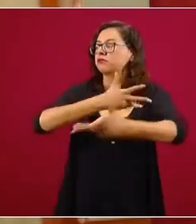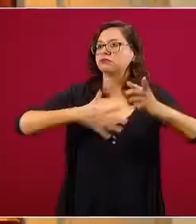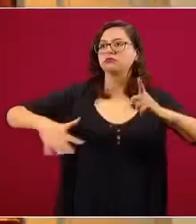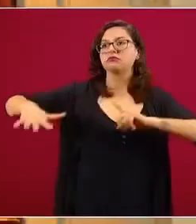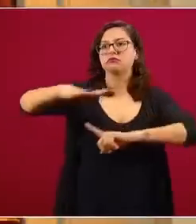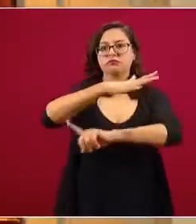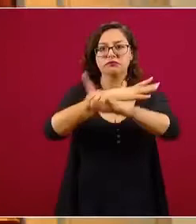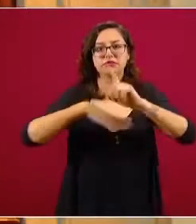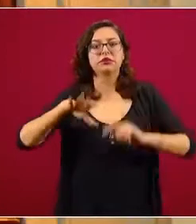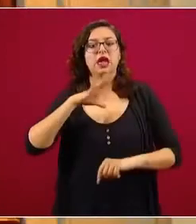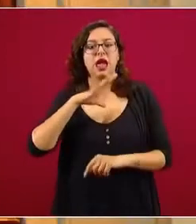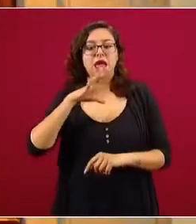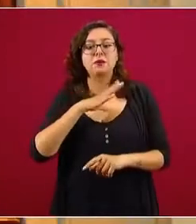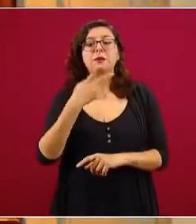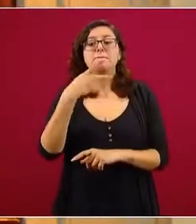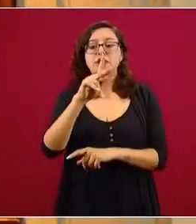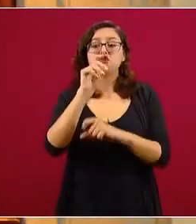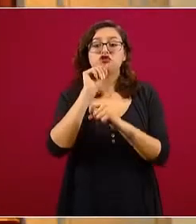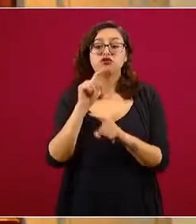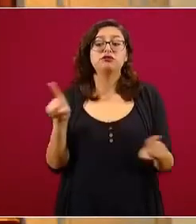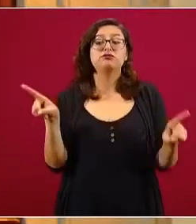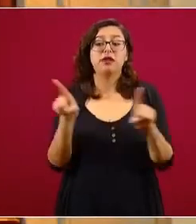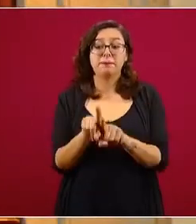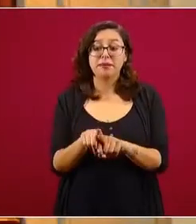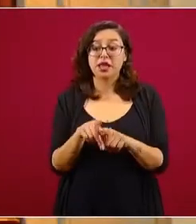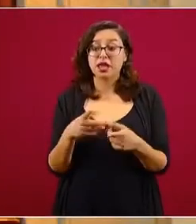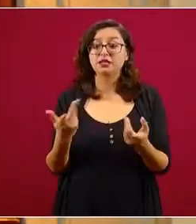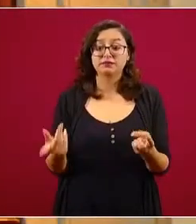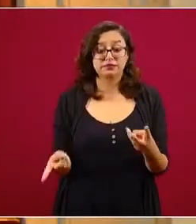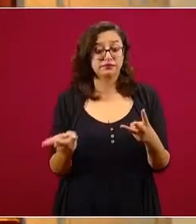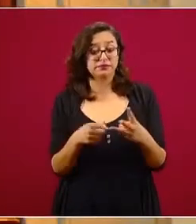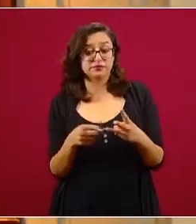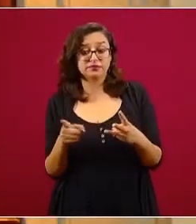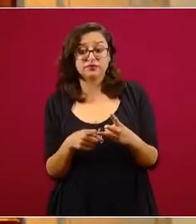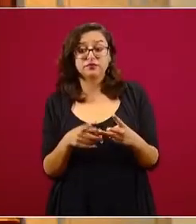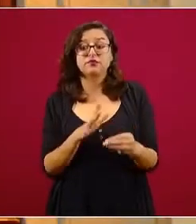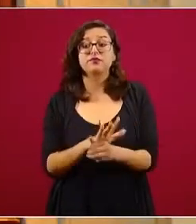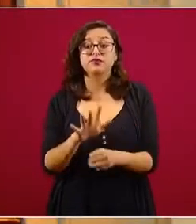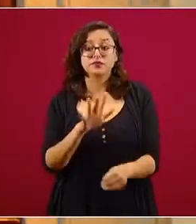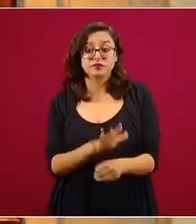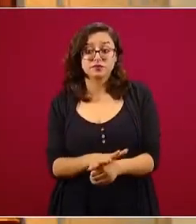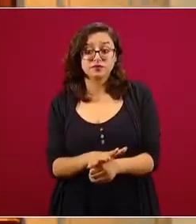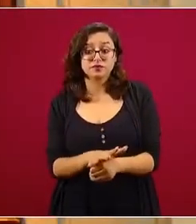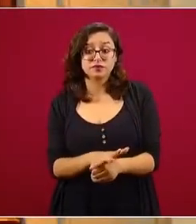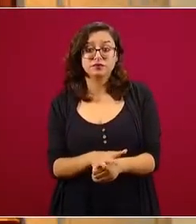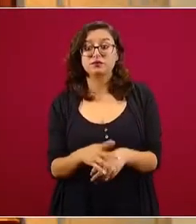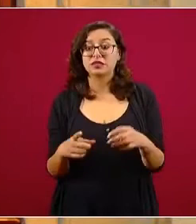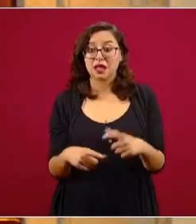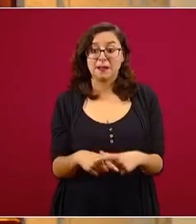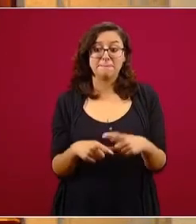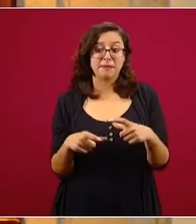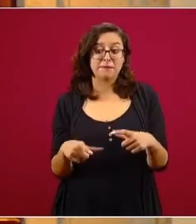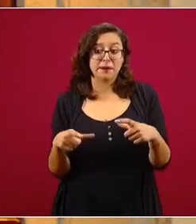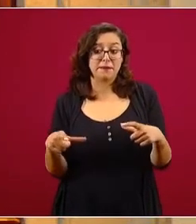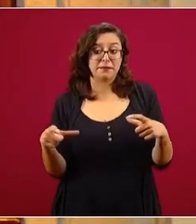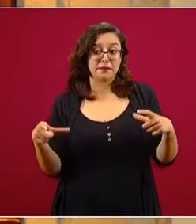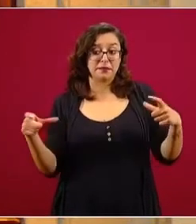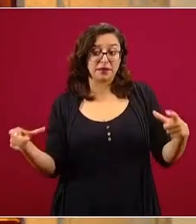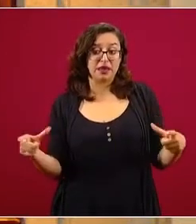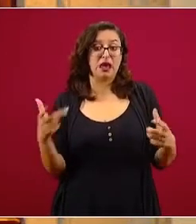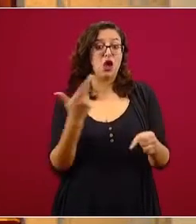comunidad, pero también tiene que ver con este riesgo en su momento de que haya un incremento en la